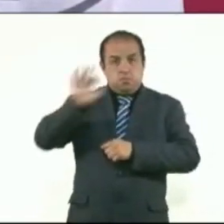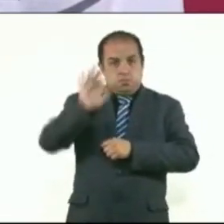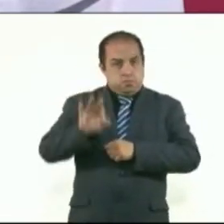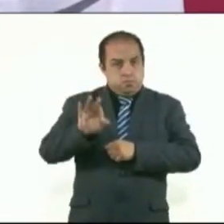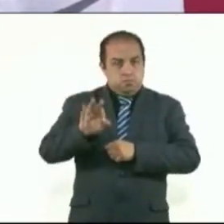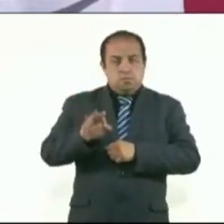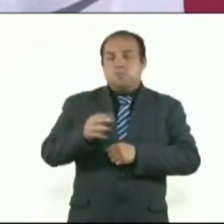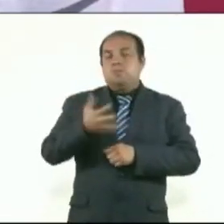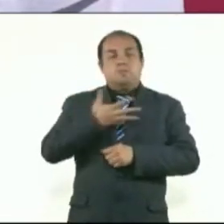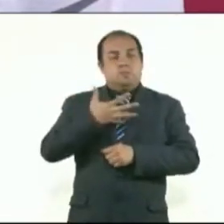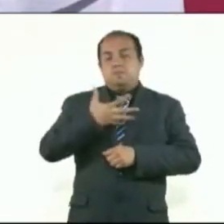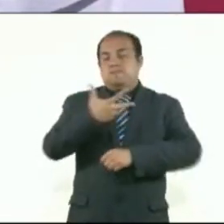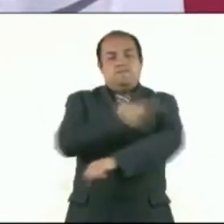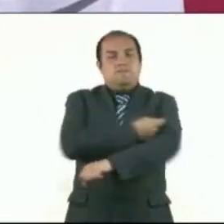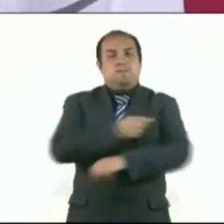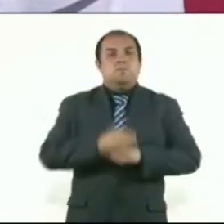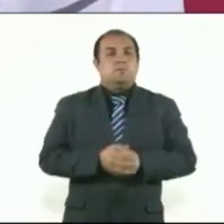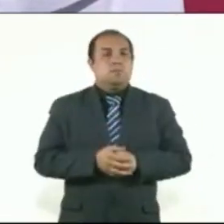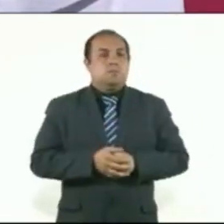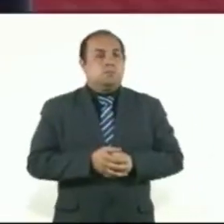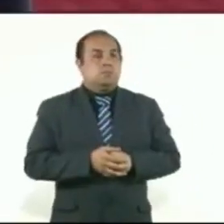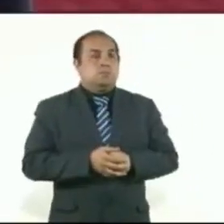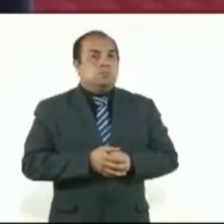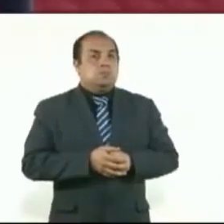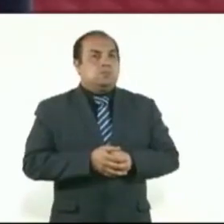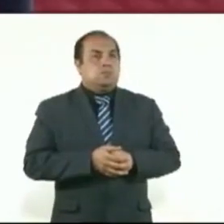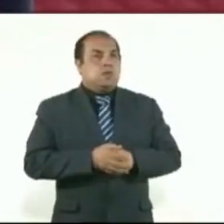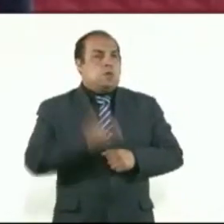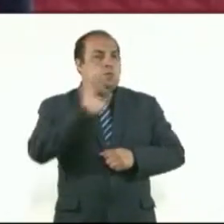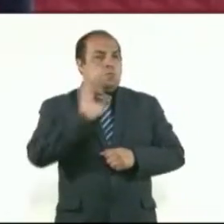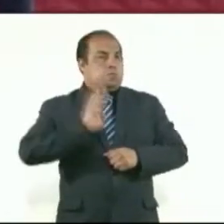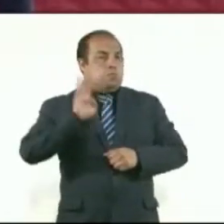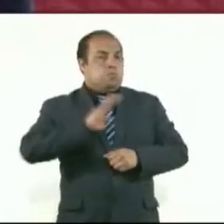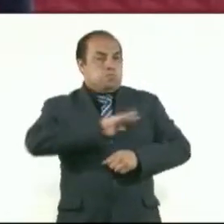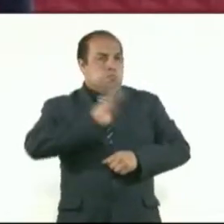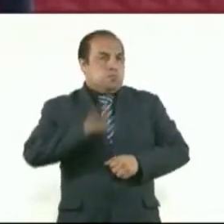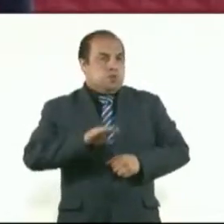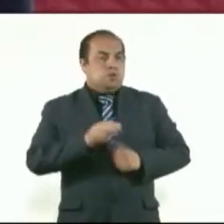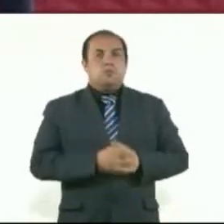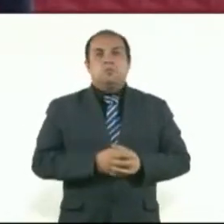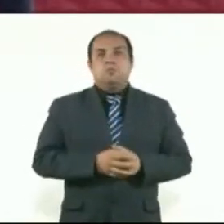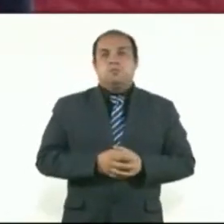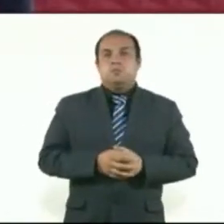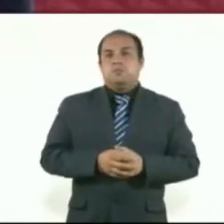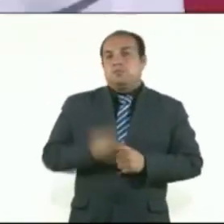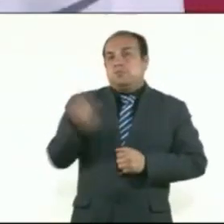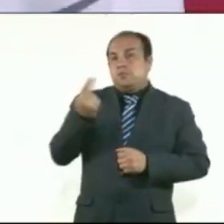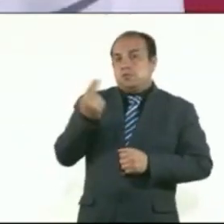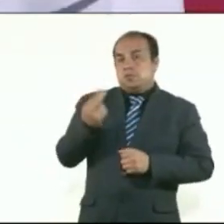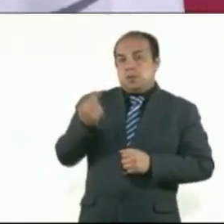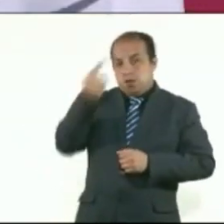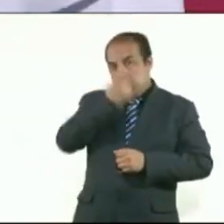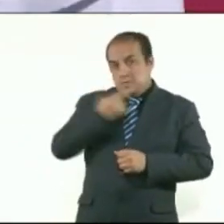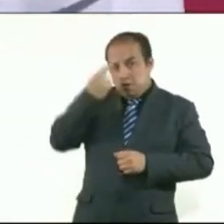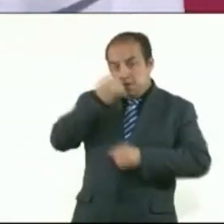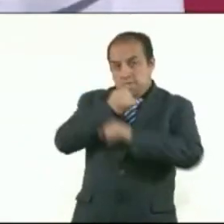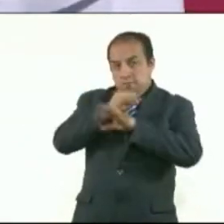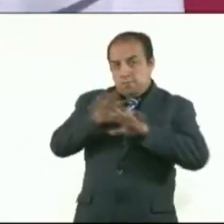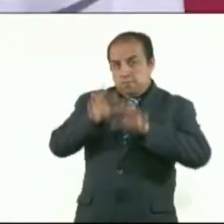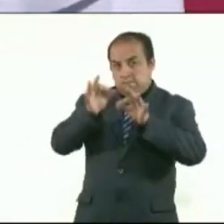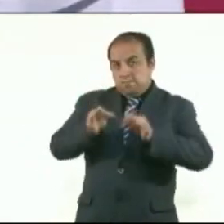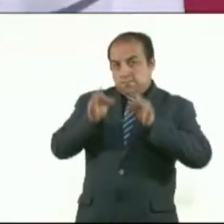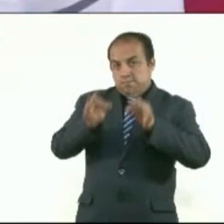80% no tienen vacuna. ¿Y podemos atribuir un porcentaje similar en las muertes? Tendríamos que ver el dato específico